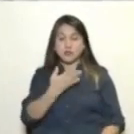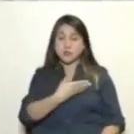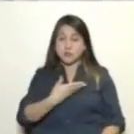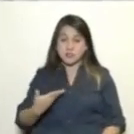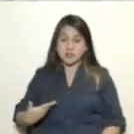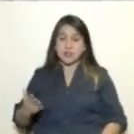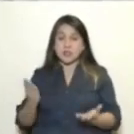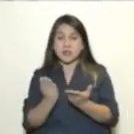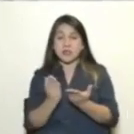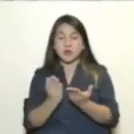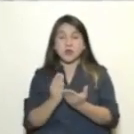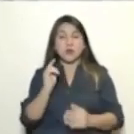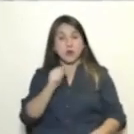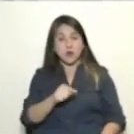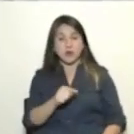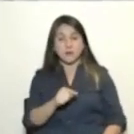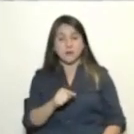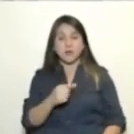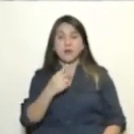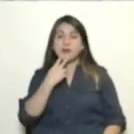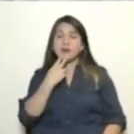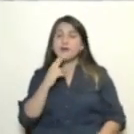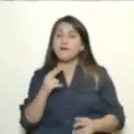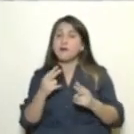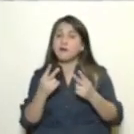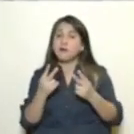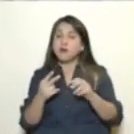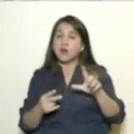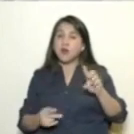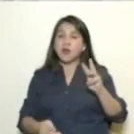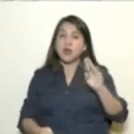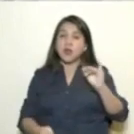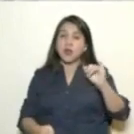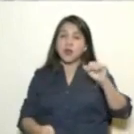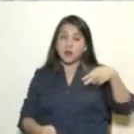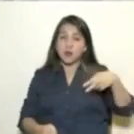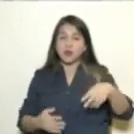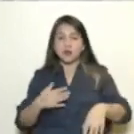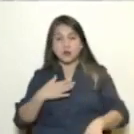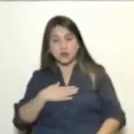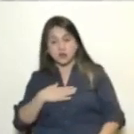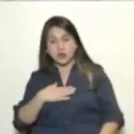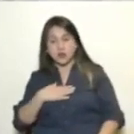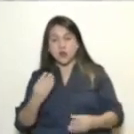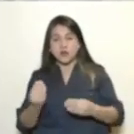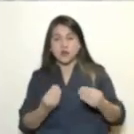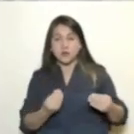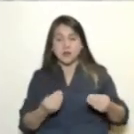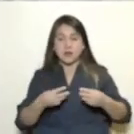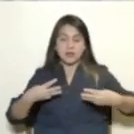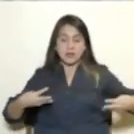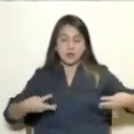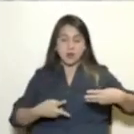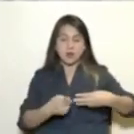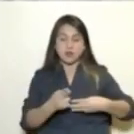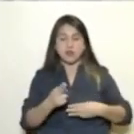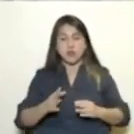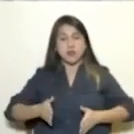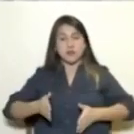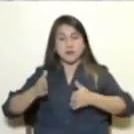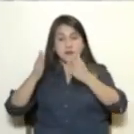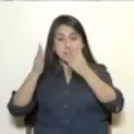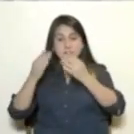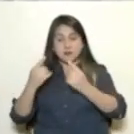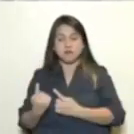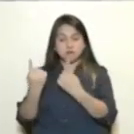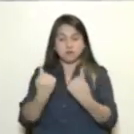que habíamos estudiado ahí, vivo, que era Elwin y yo. Entonces, por supuesto, para la inauguración del edificio llegó Elwin y